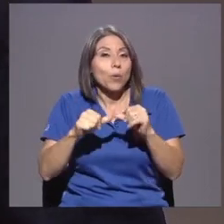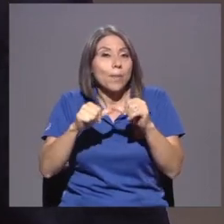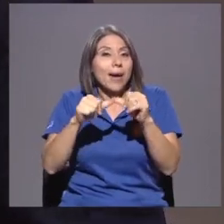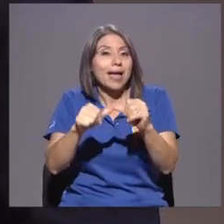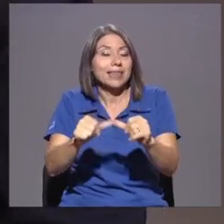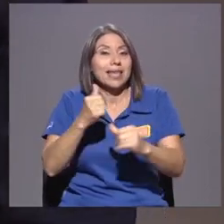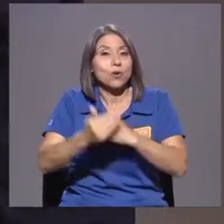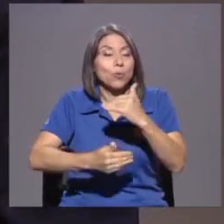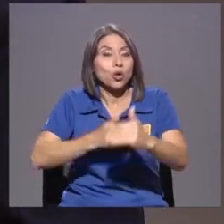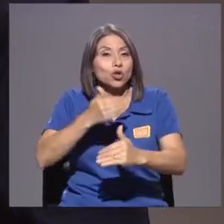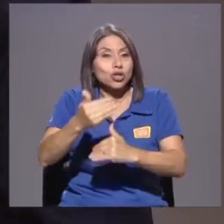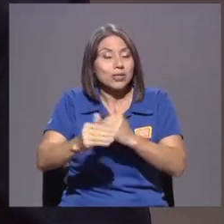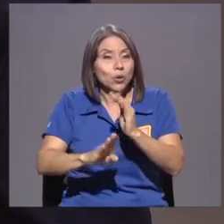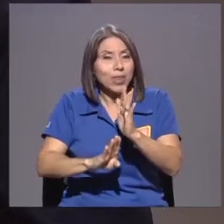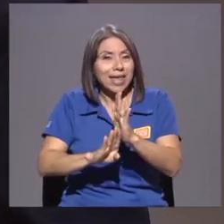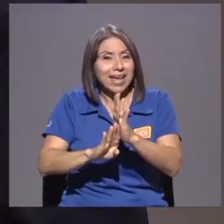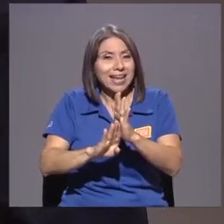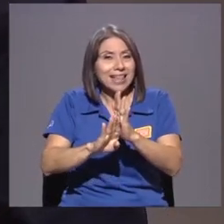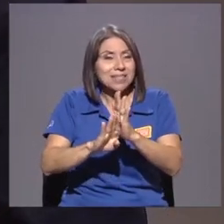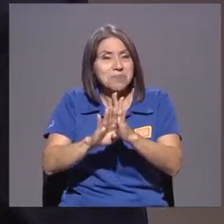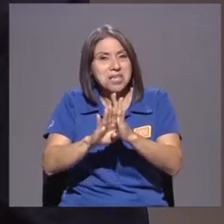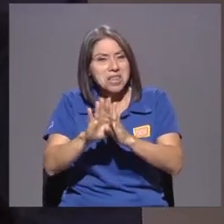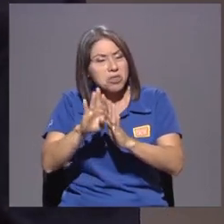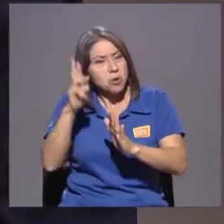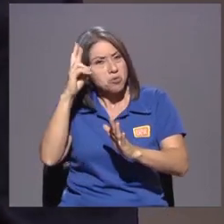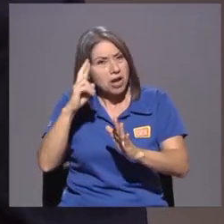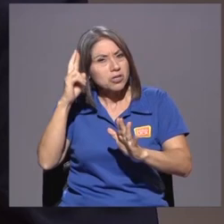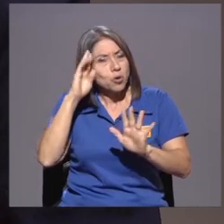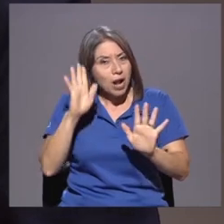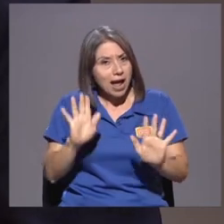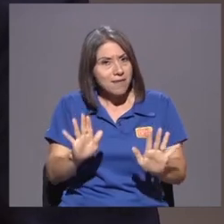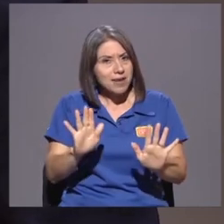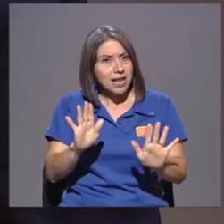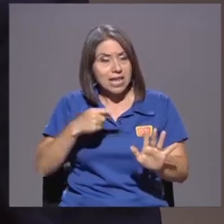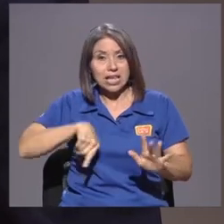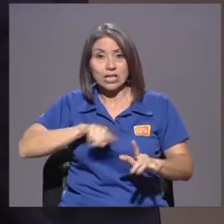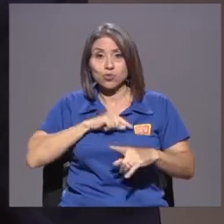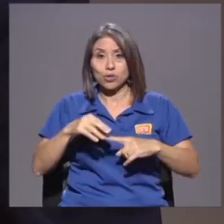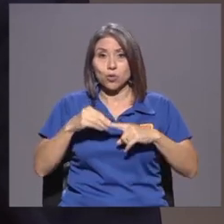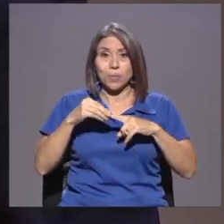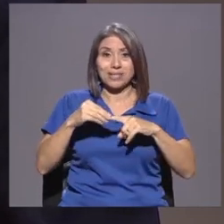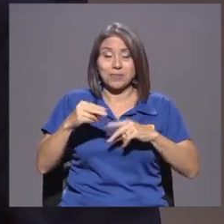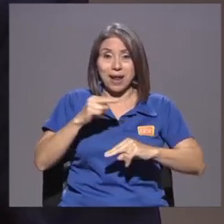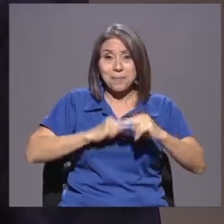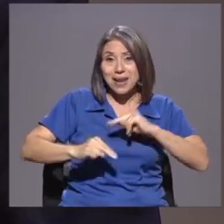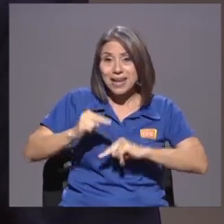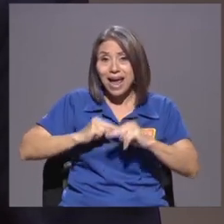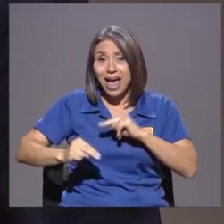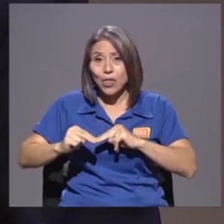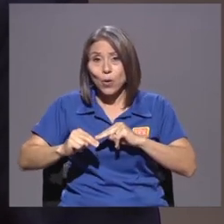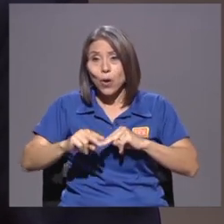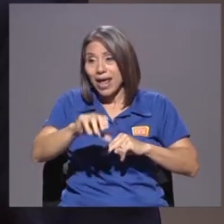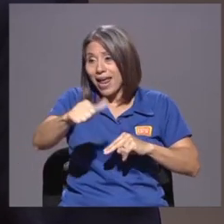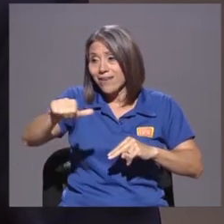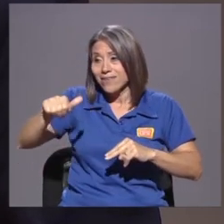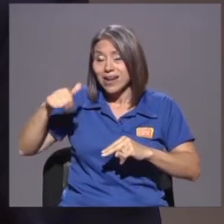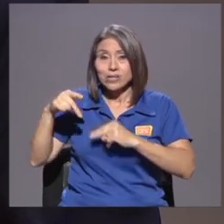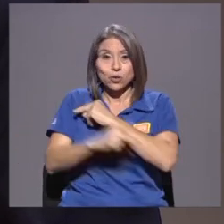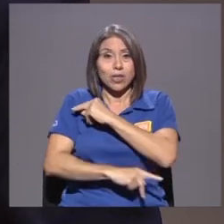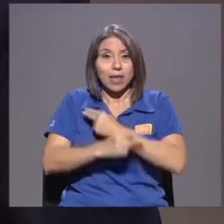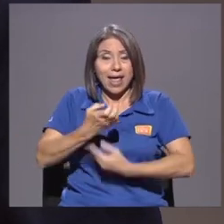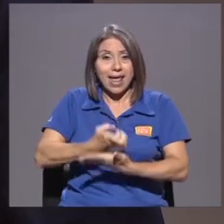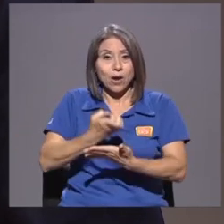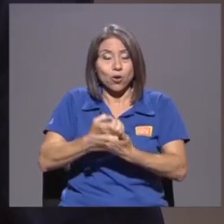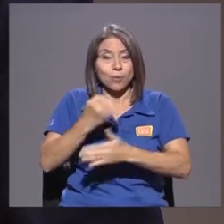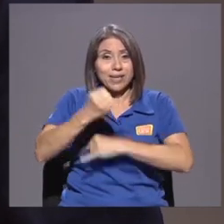de crecimiento razonable y si es nuestro principal mercado el resto de las economías internacionales estamos